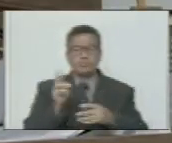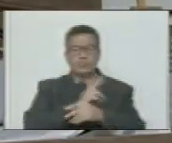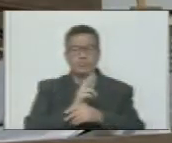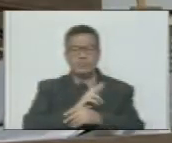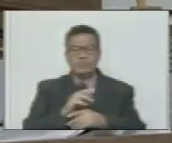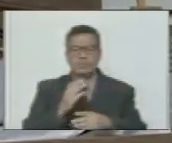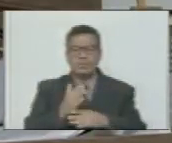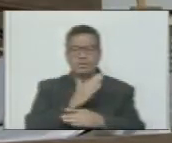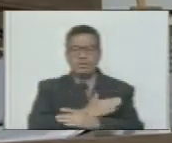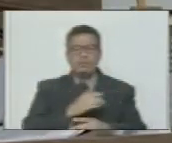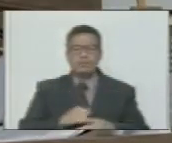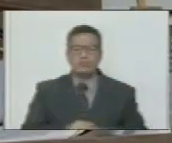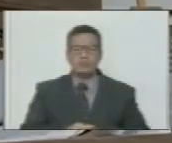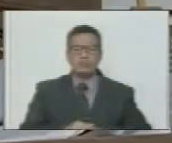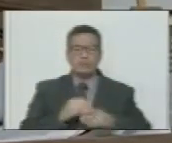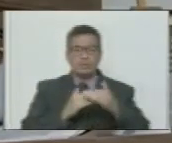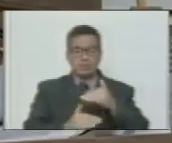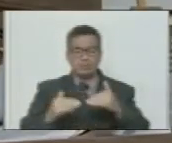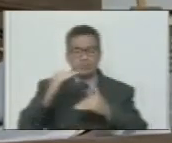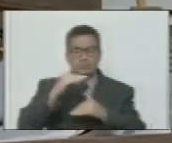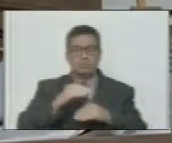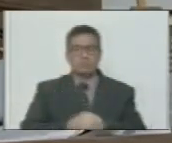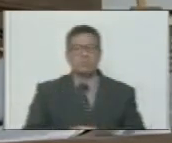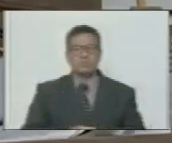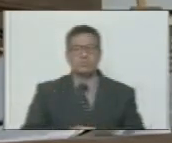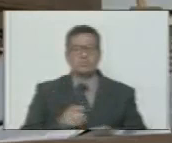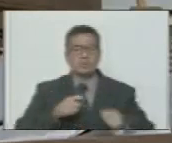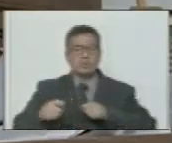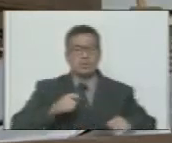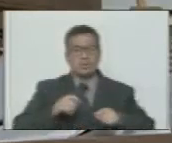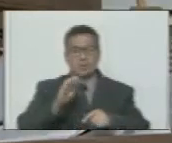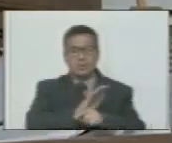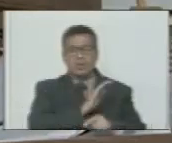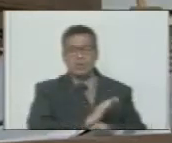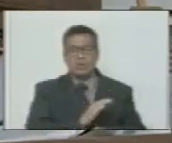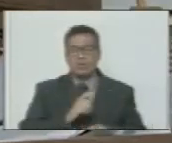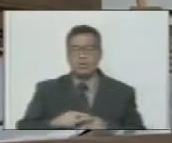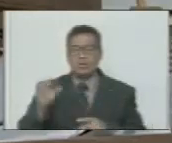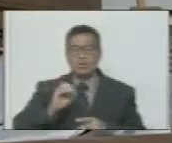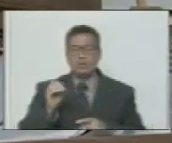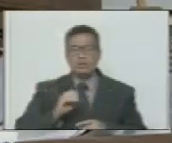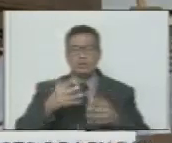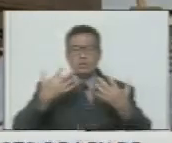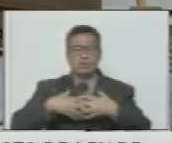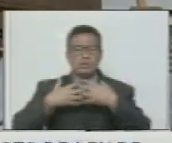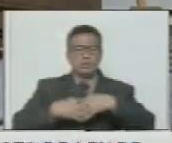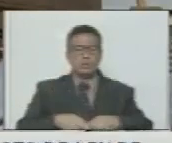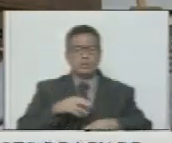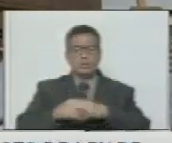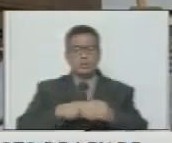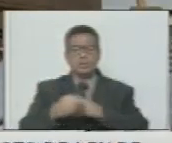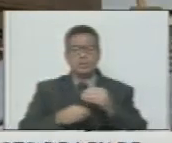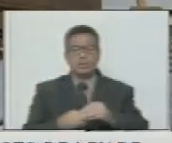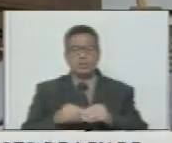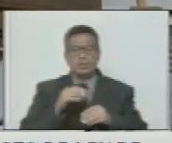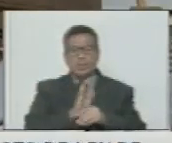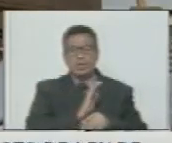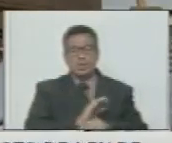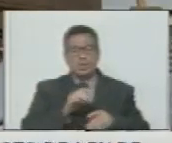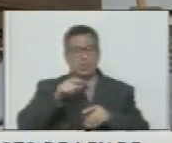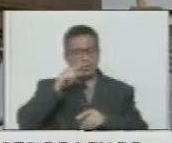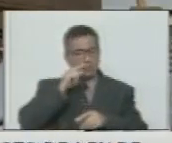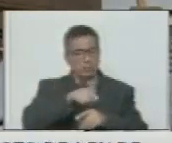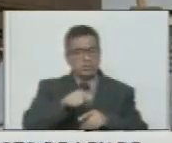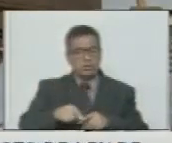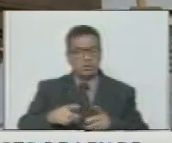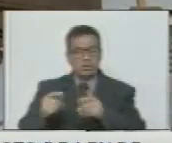jerarquía inmediatamente anterior a los de alto nivel, en la actividad aseguradora o en empresas enmarcadas en